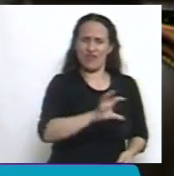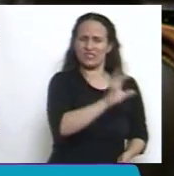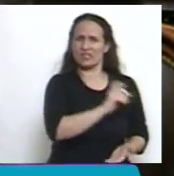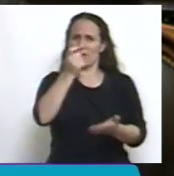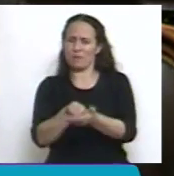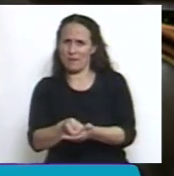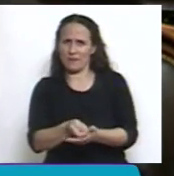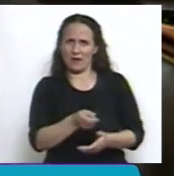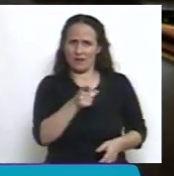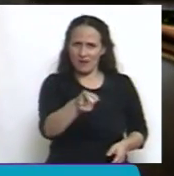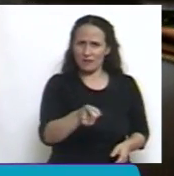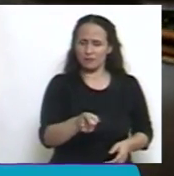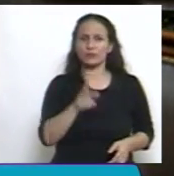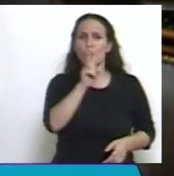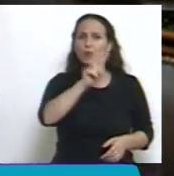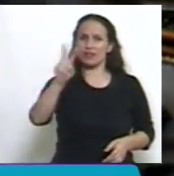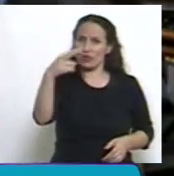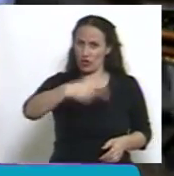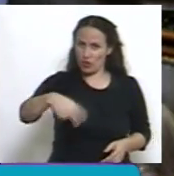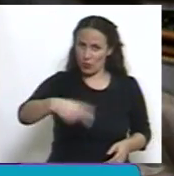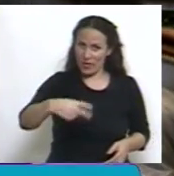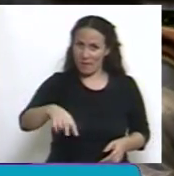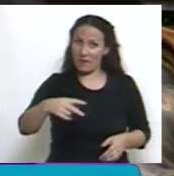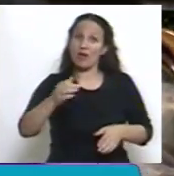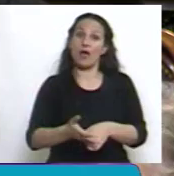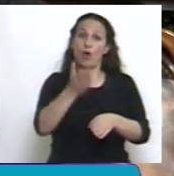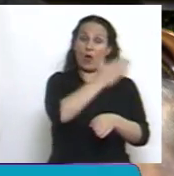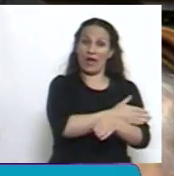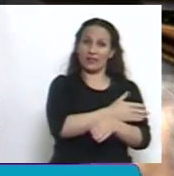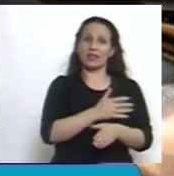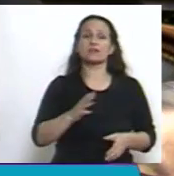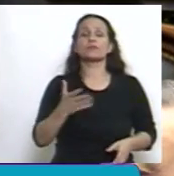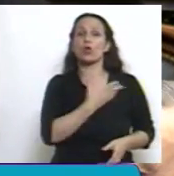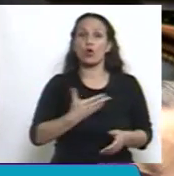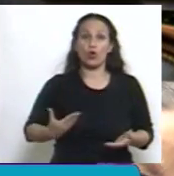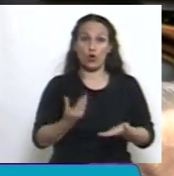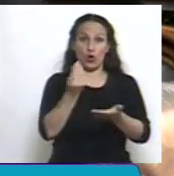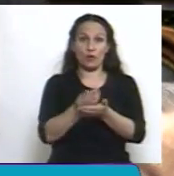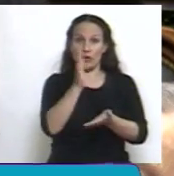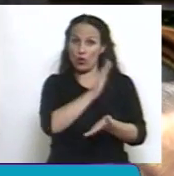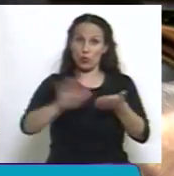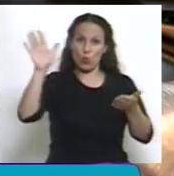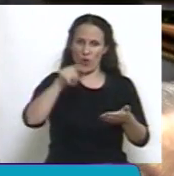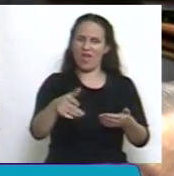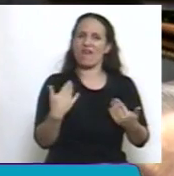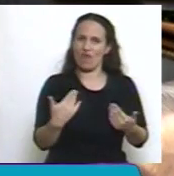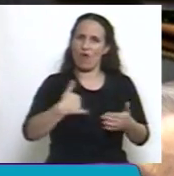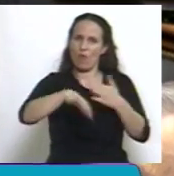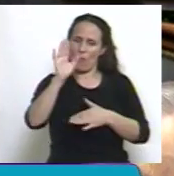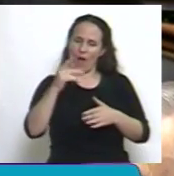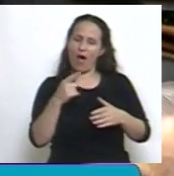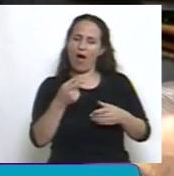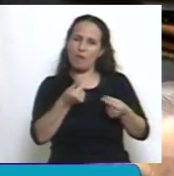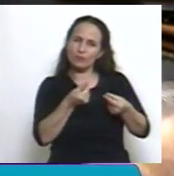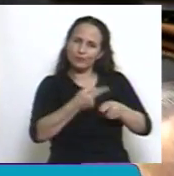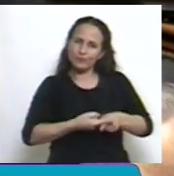El próximo 22 de noviembre, si no antes, un nuevo gobierno estará a tiro de hacerse cargo del manejo de las cuentas